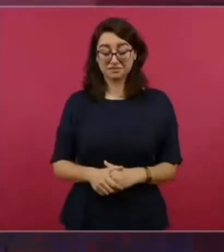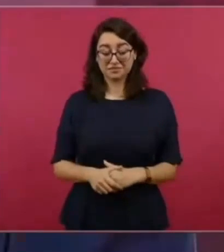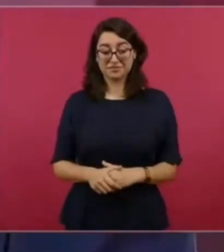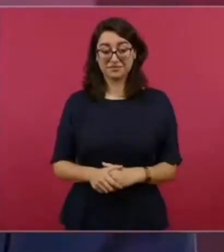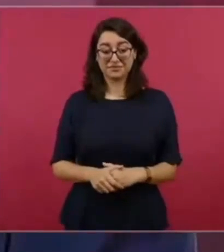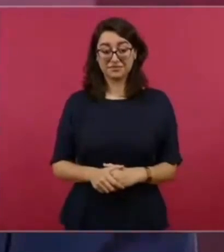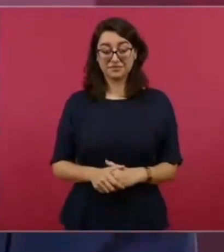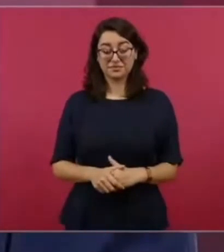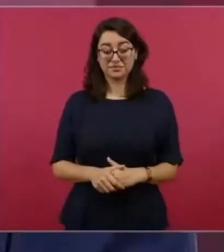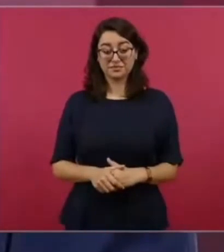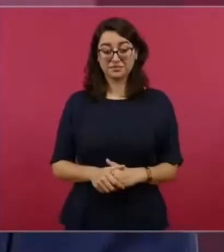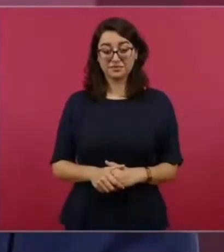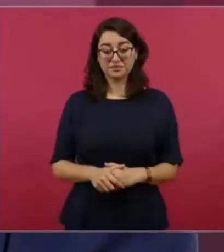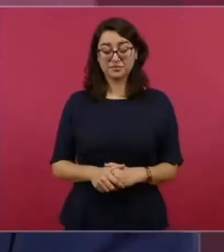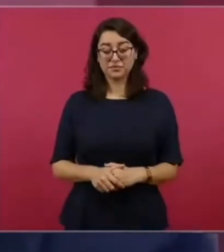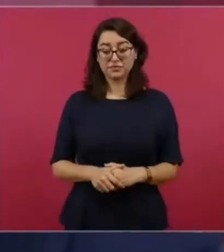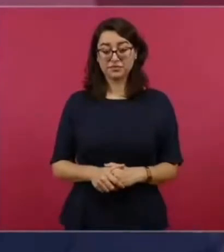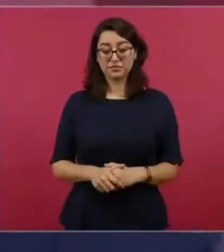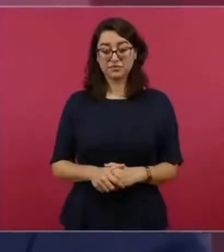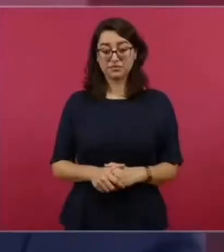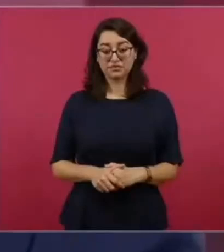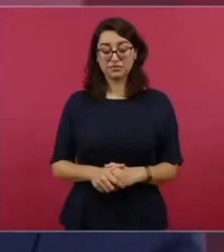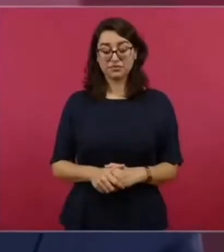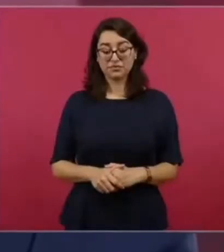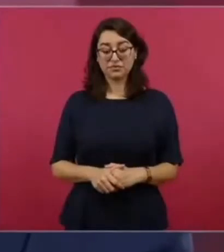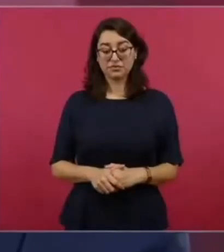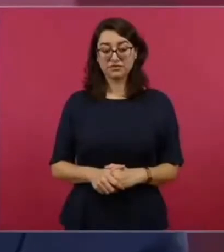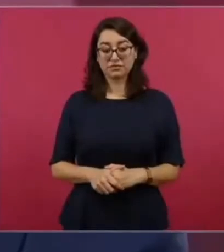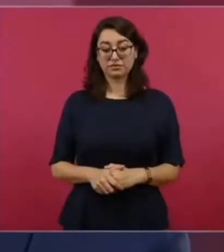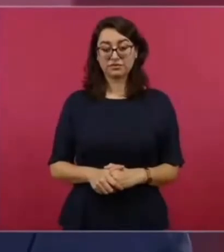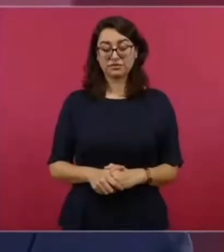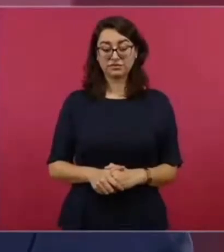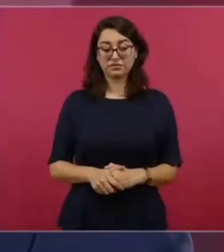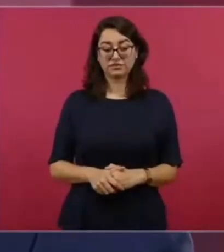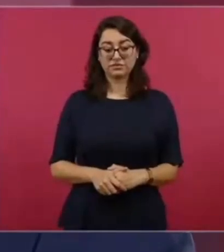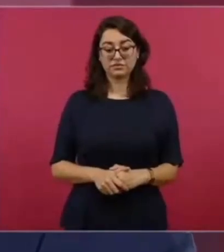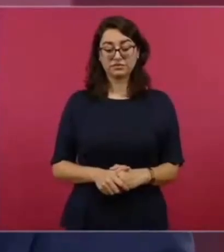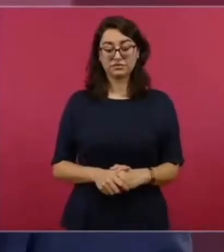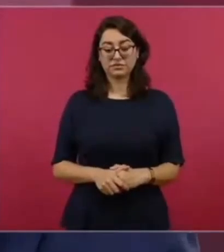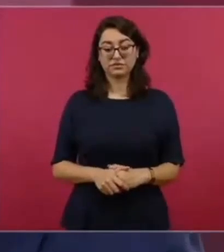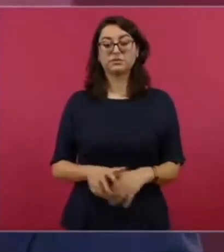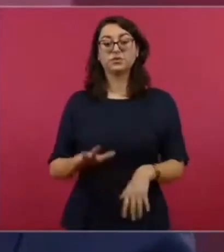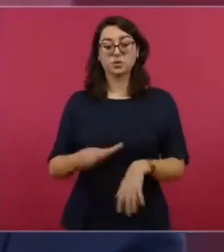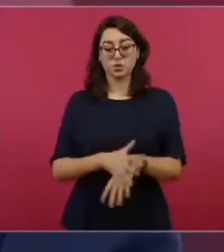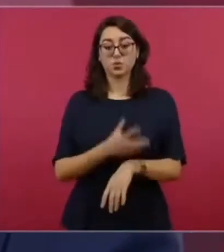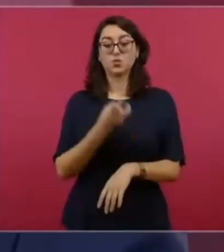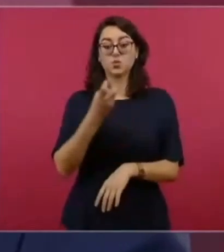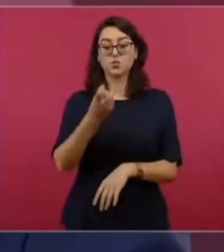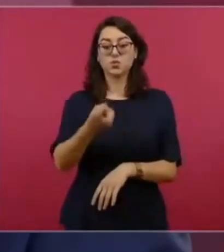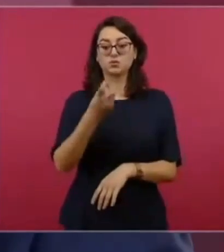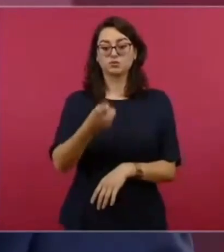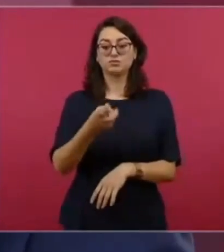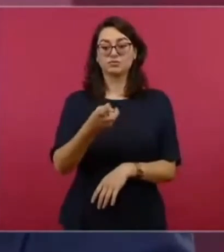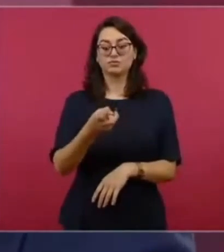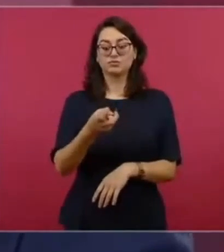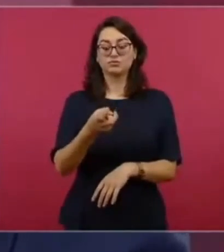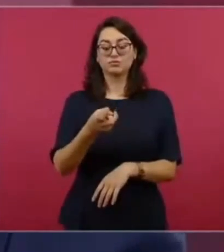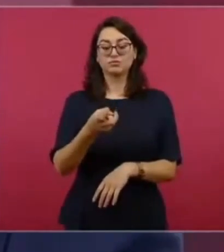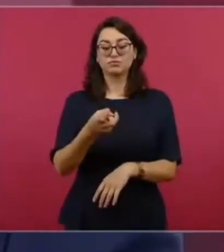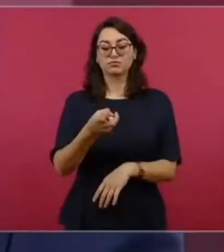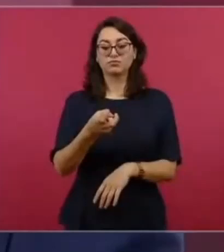Por eso estamos